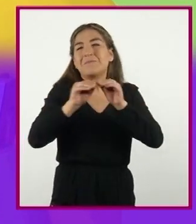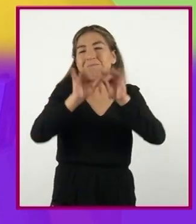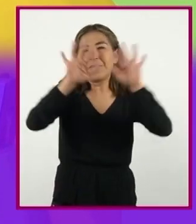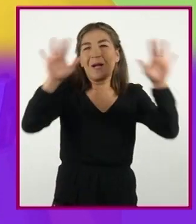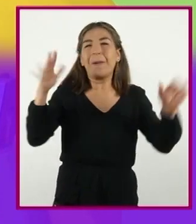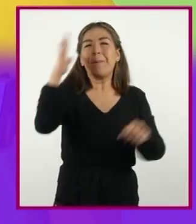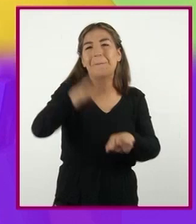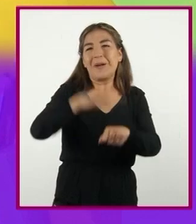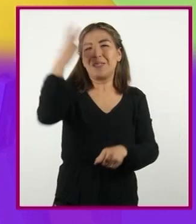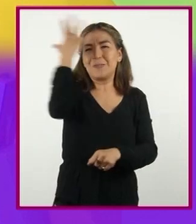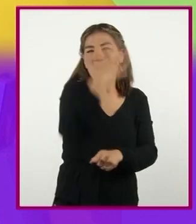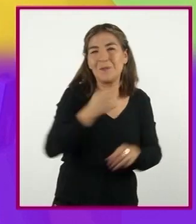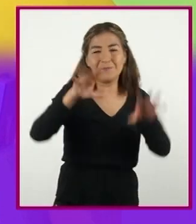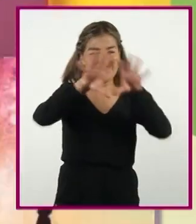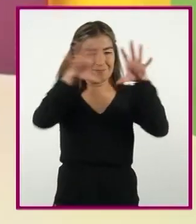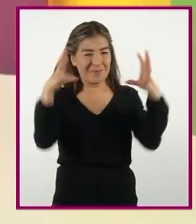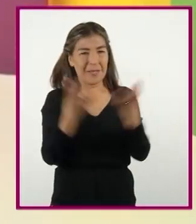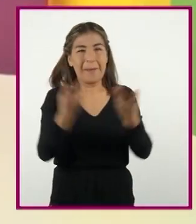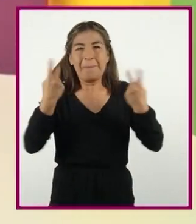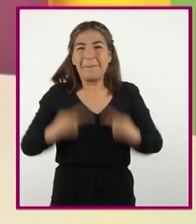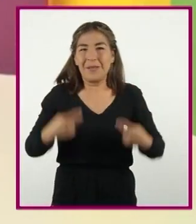el planeta y con la humanidad.